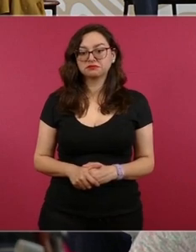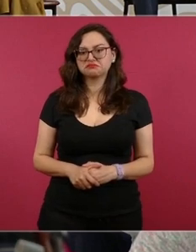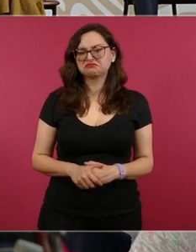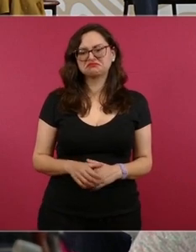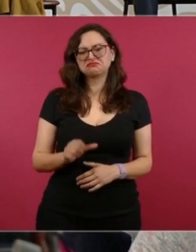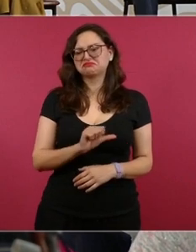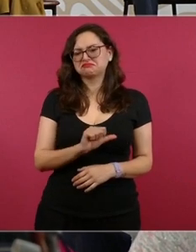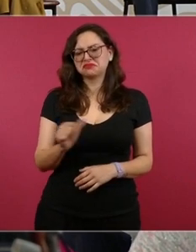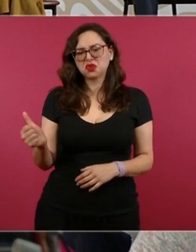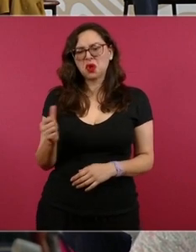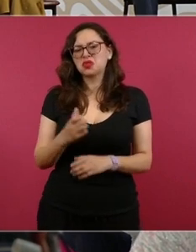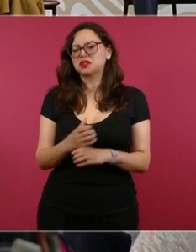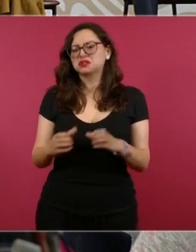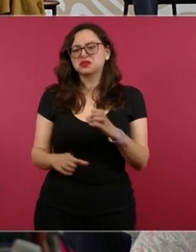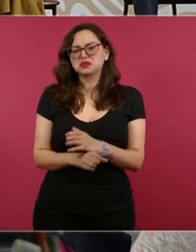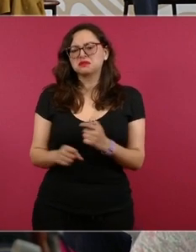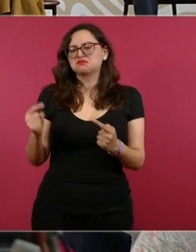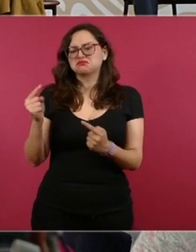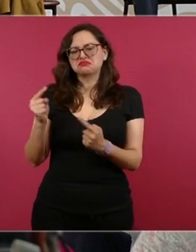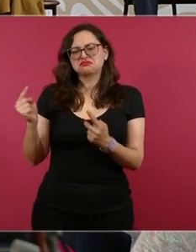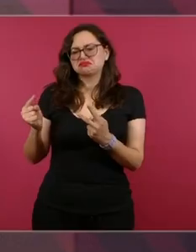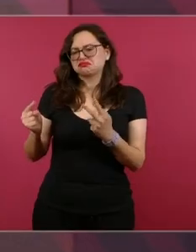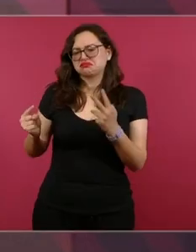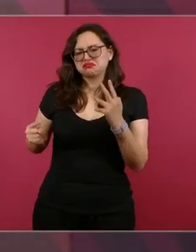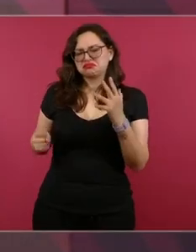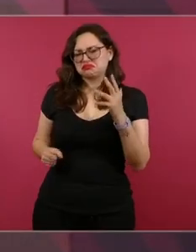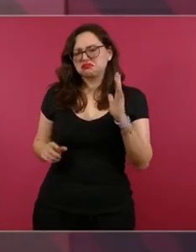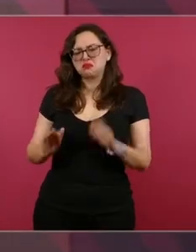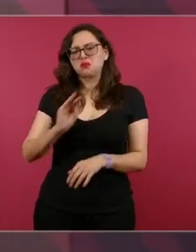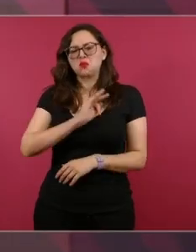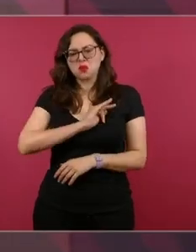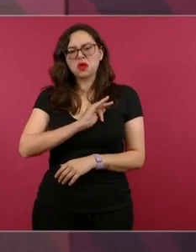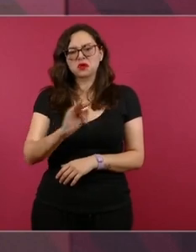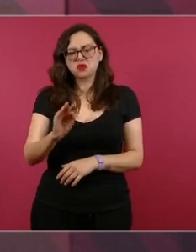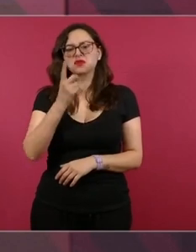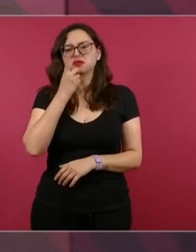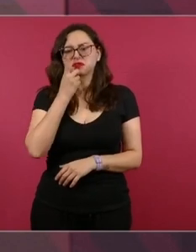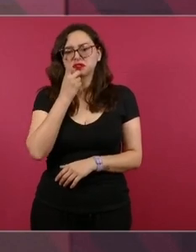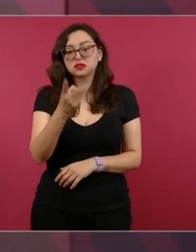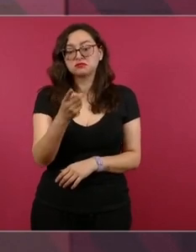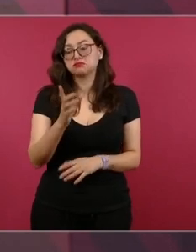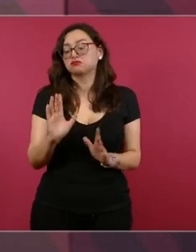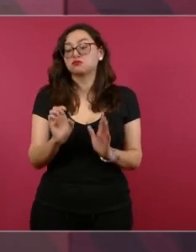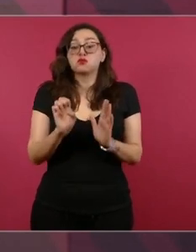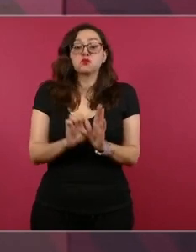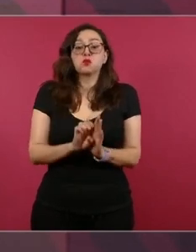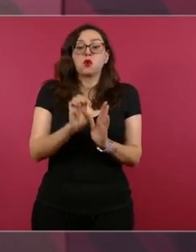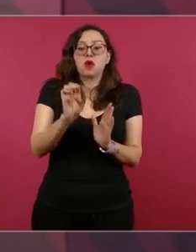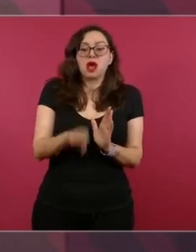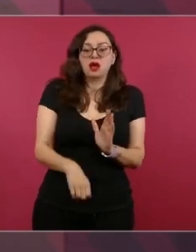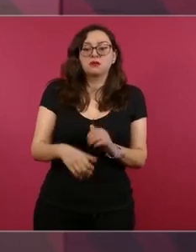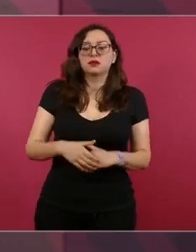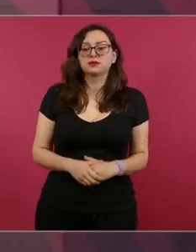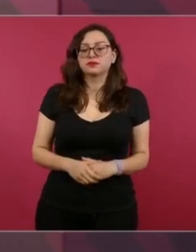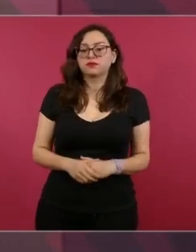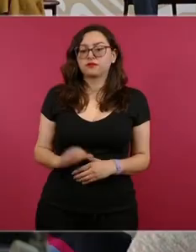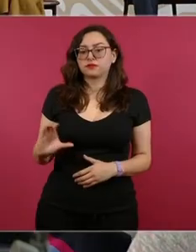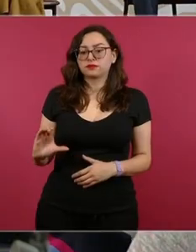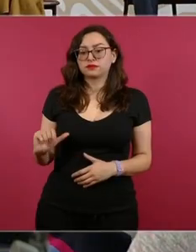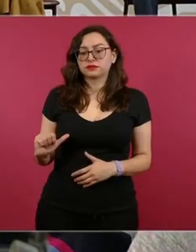muchas otras cosas. ¿Cómo no vamos a poder decir que Felipe Calderón, después del